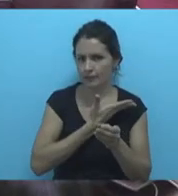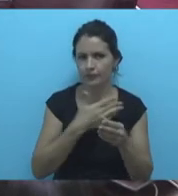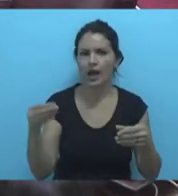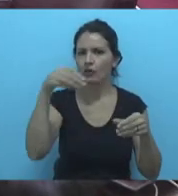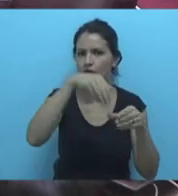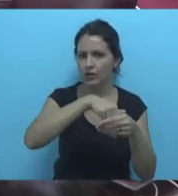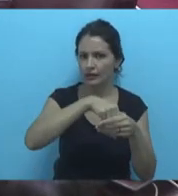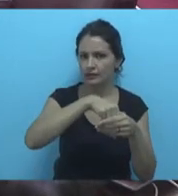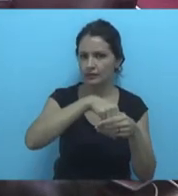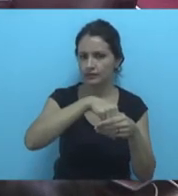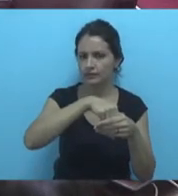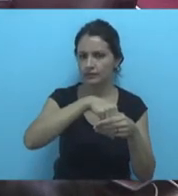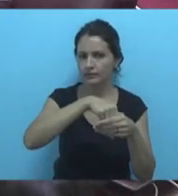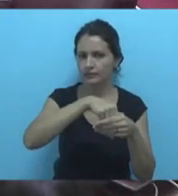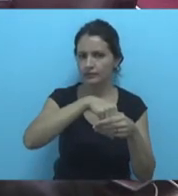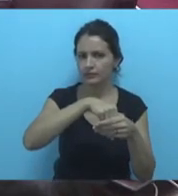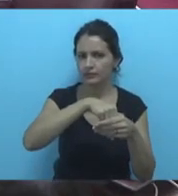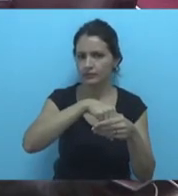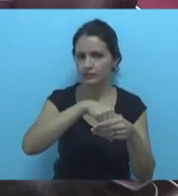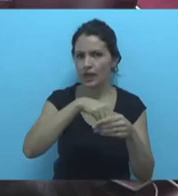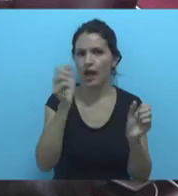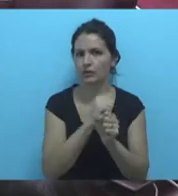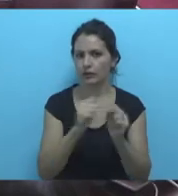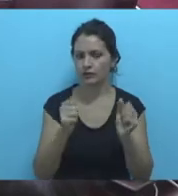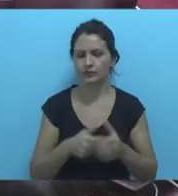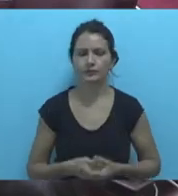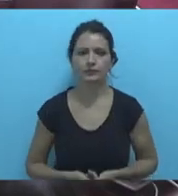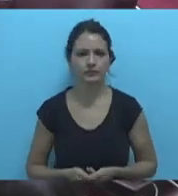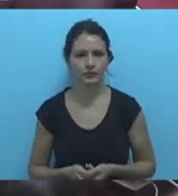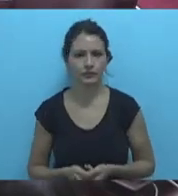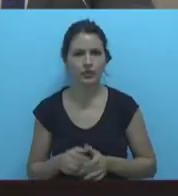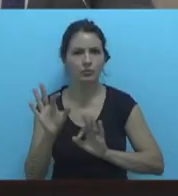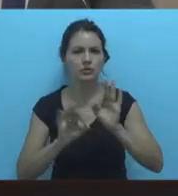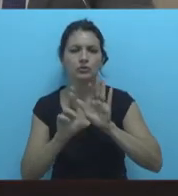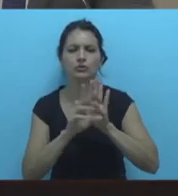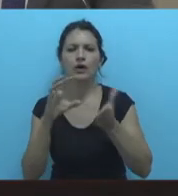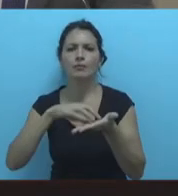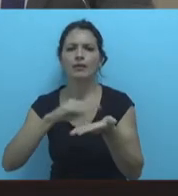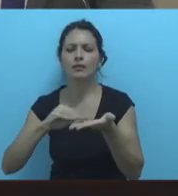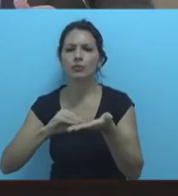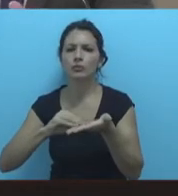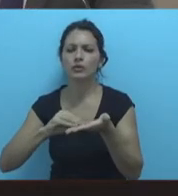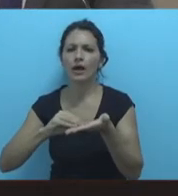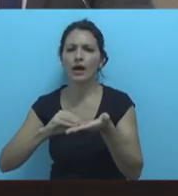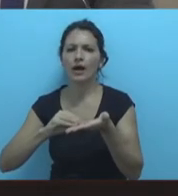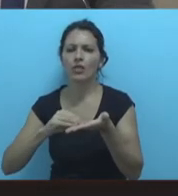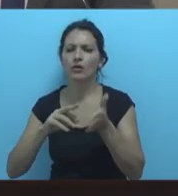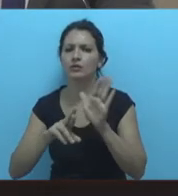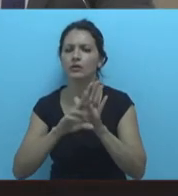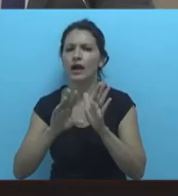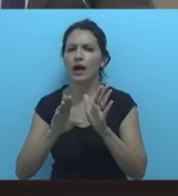Ponemos a consideración el proyecto mencionado. Aprobado. Proyecto de resolución. La Cámara de Diputados de la provincia